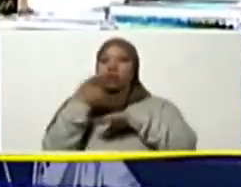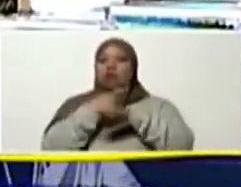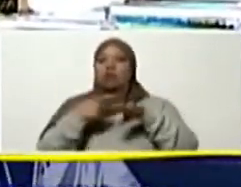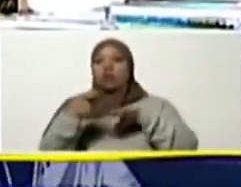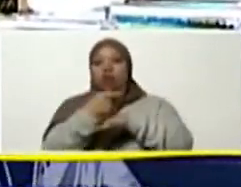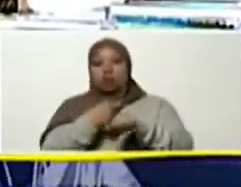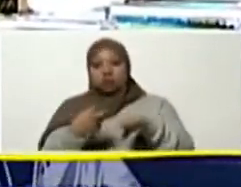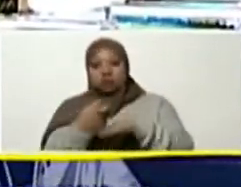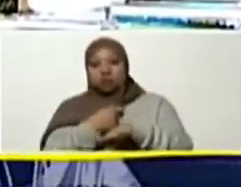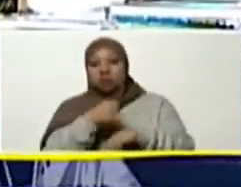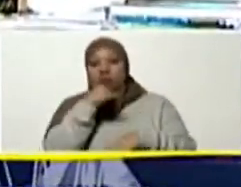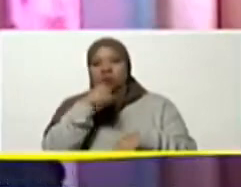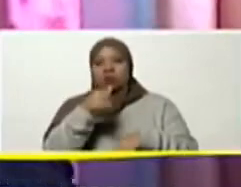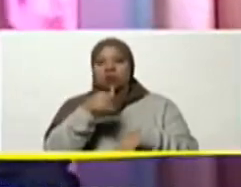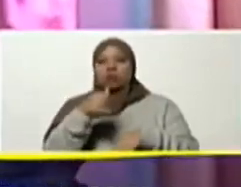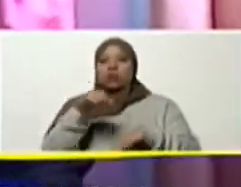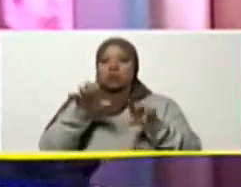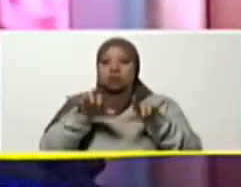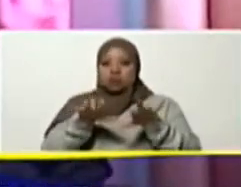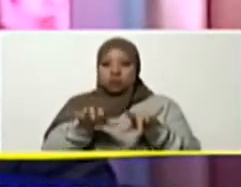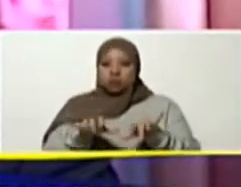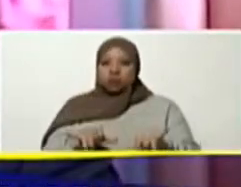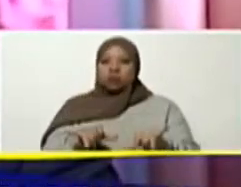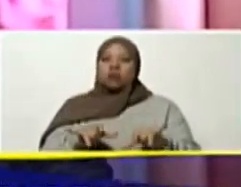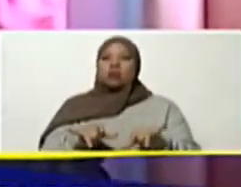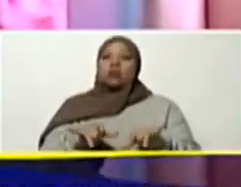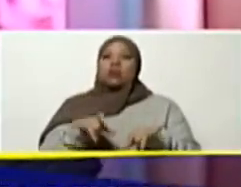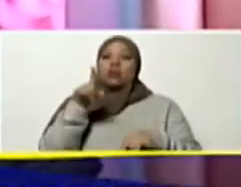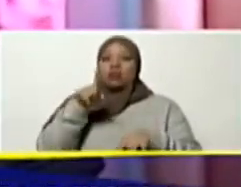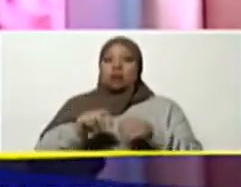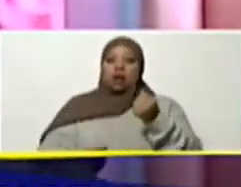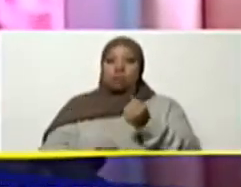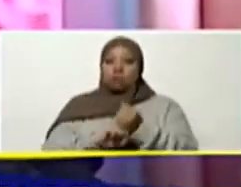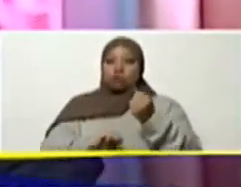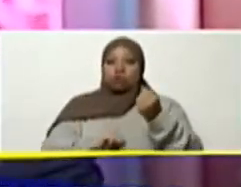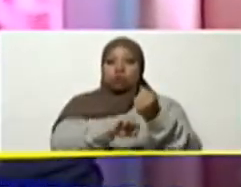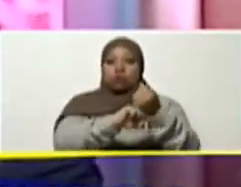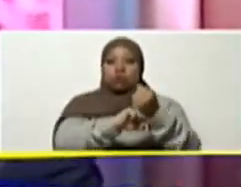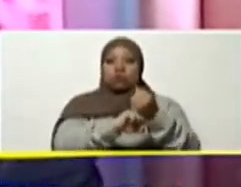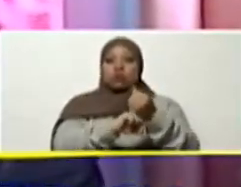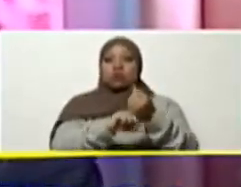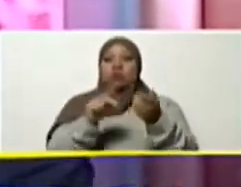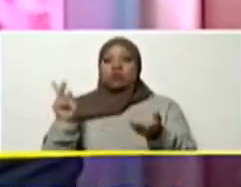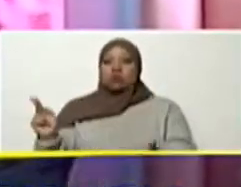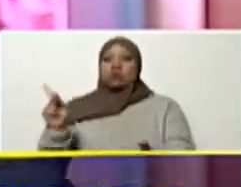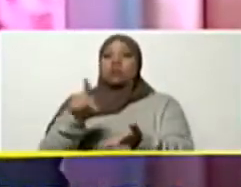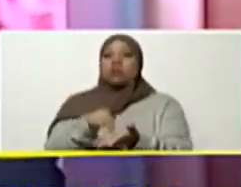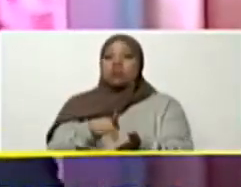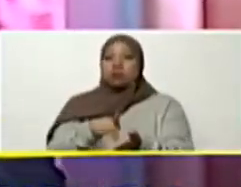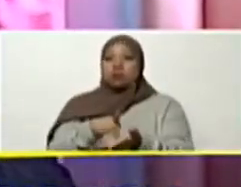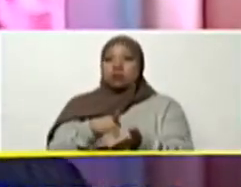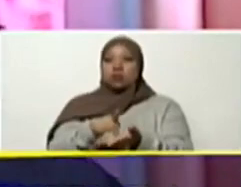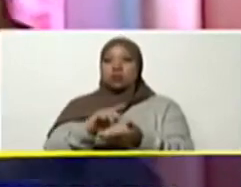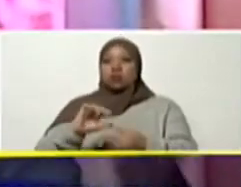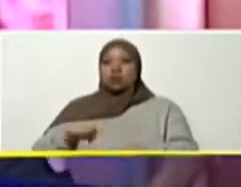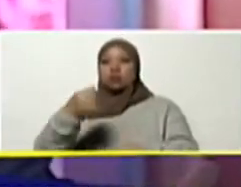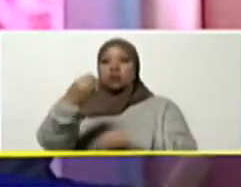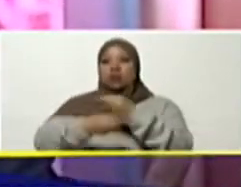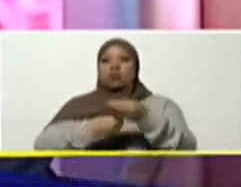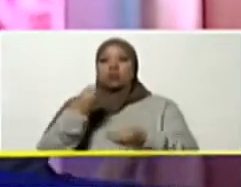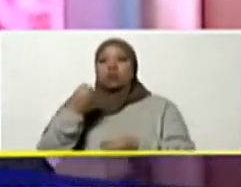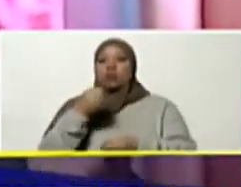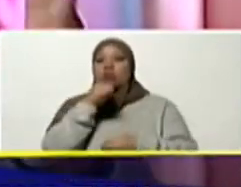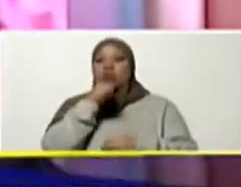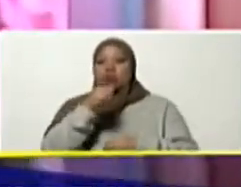gobiernos cuyos escritores y editoriales aportan con su presencia al más de un